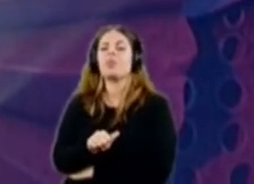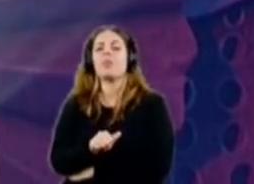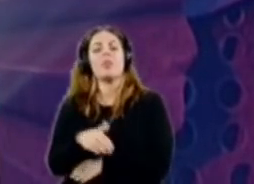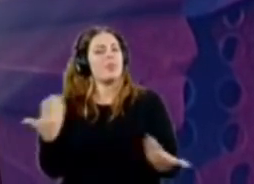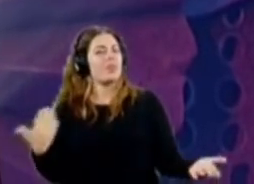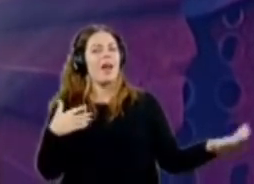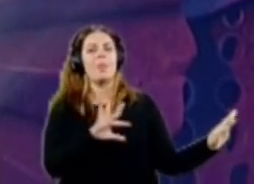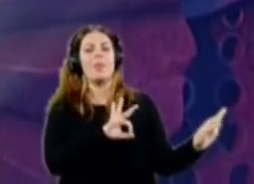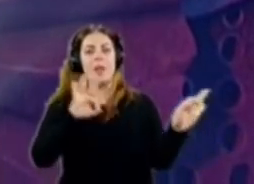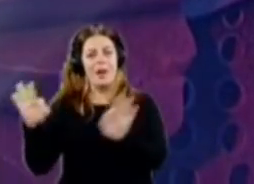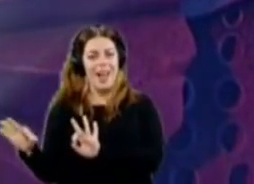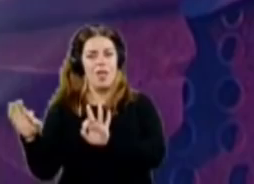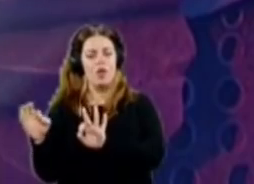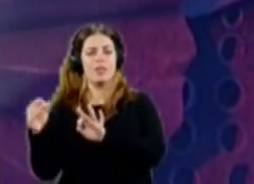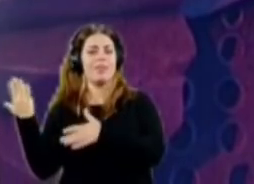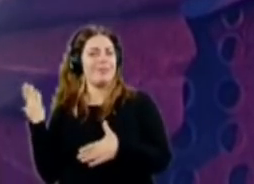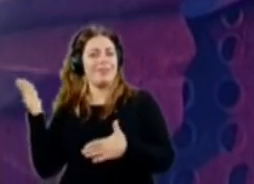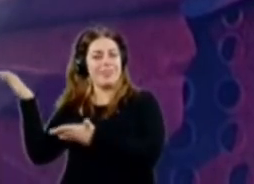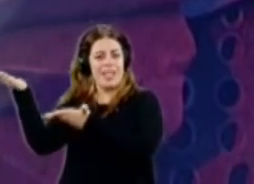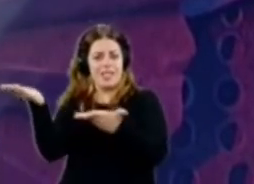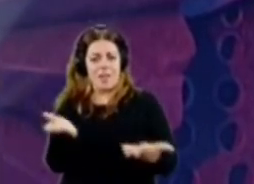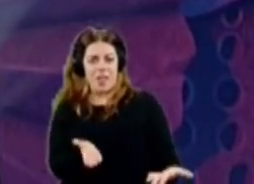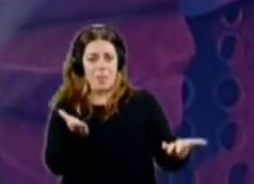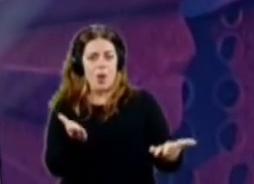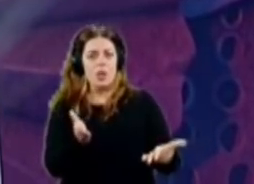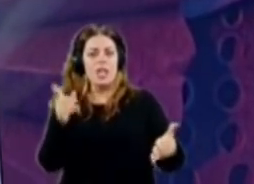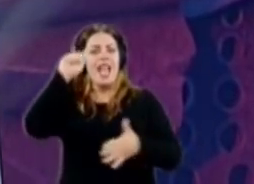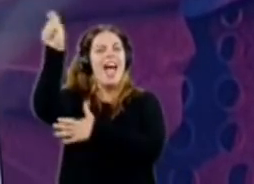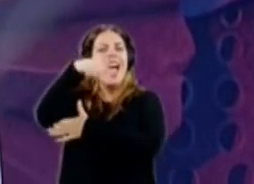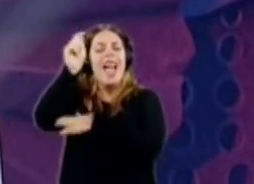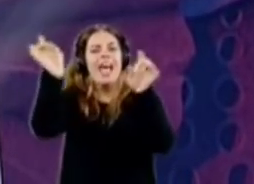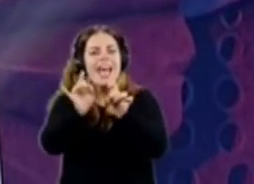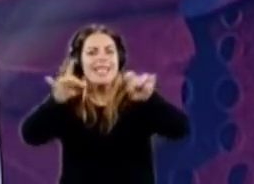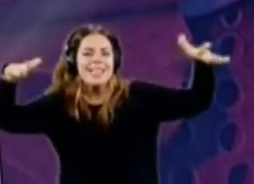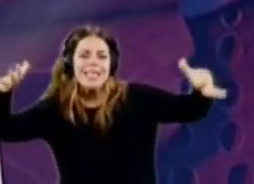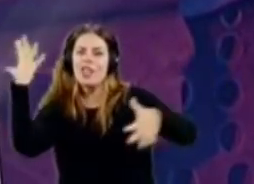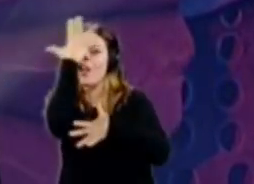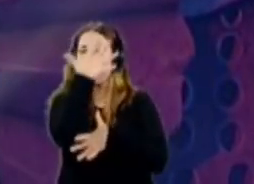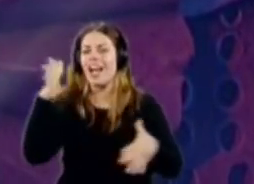Preparados para recibir en el escenario Hechizo de Carnaval.